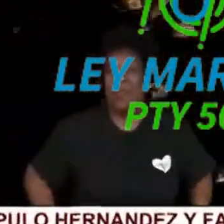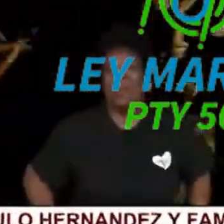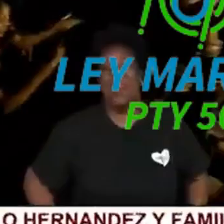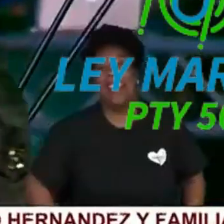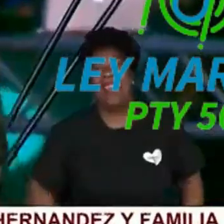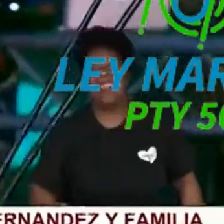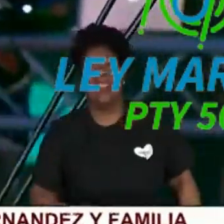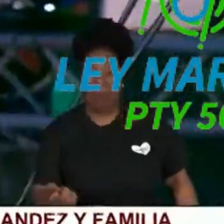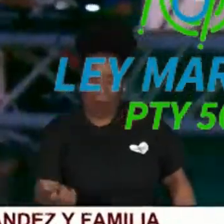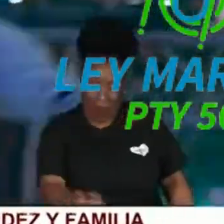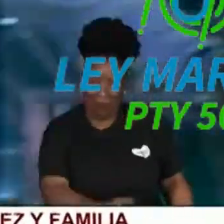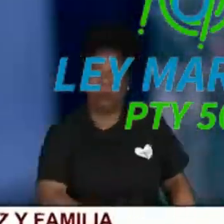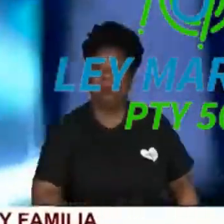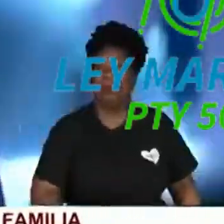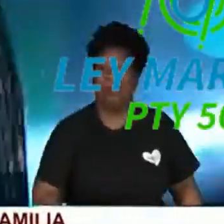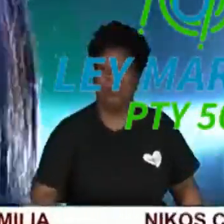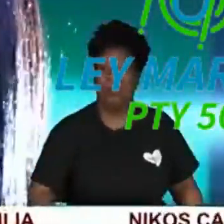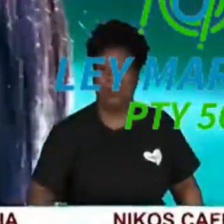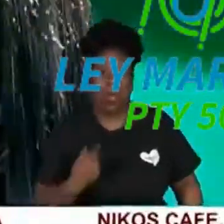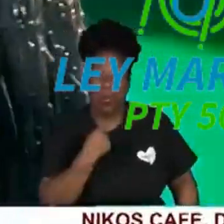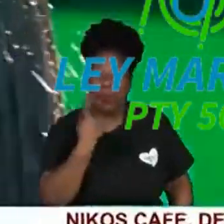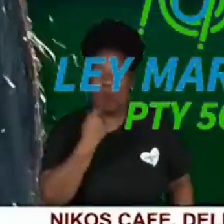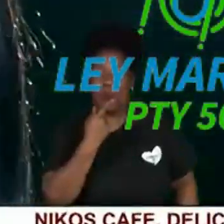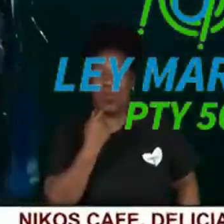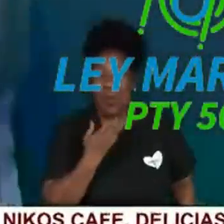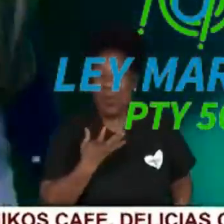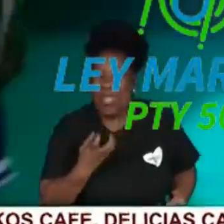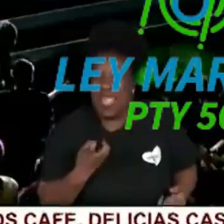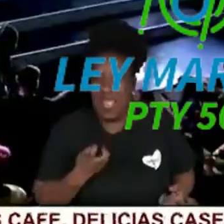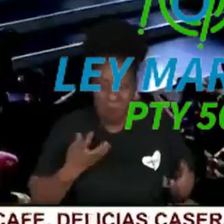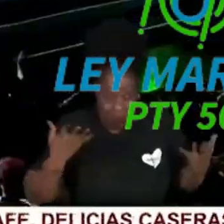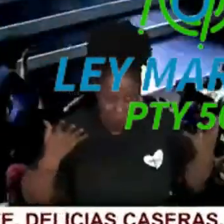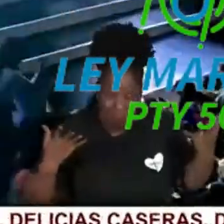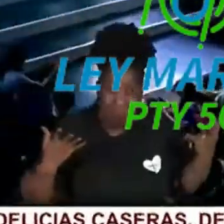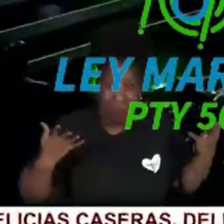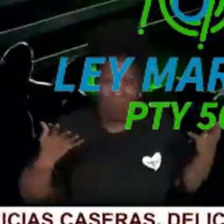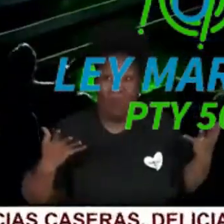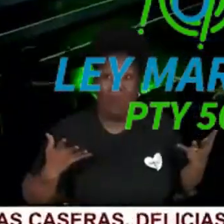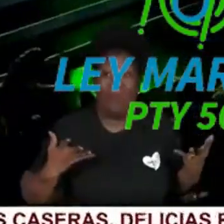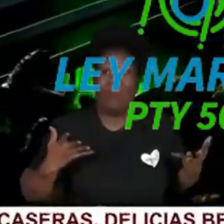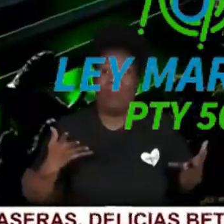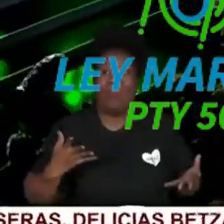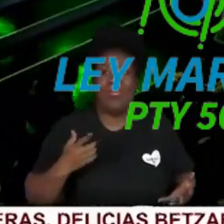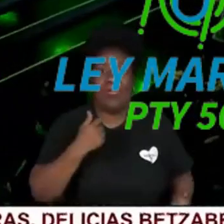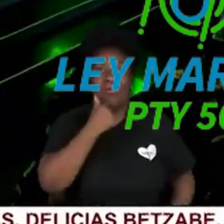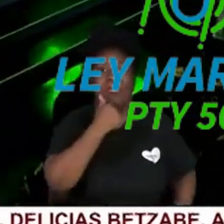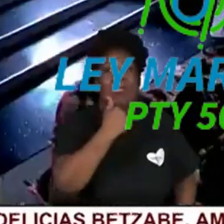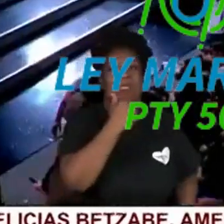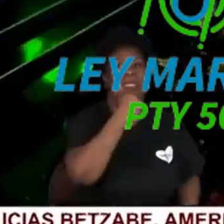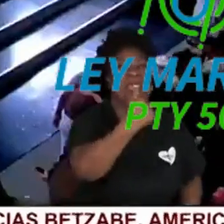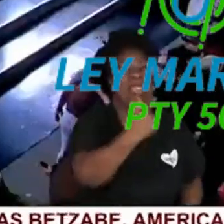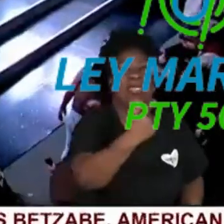No te creo eso. Sabes que te amo. ¿Cómo le decimos, papi? Bien duro.